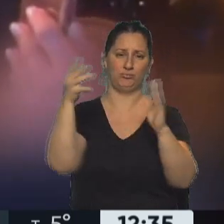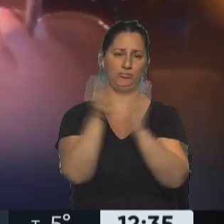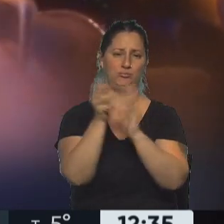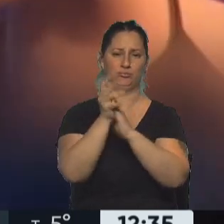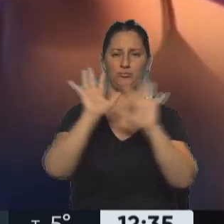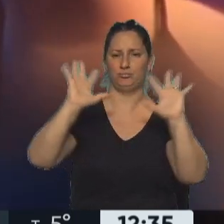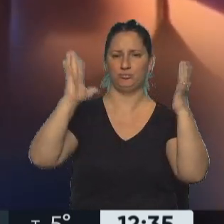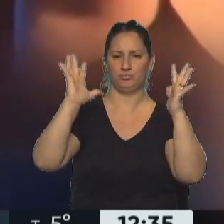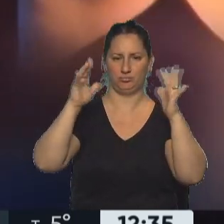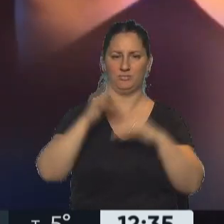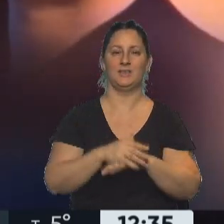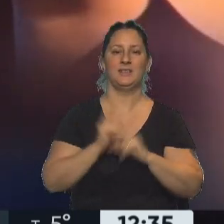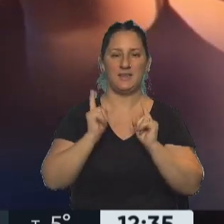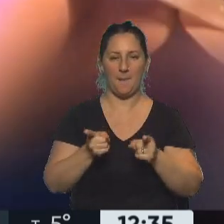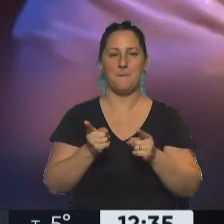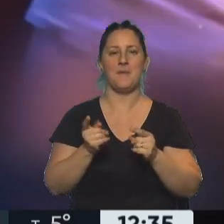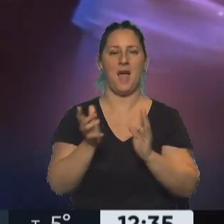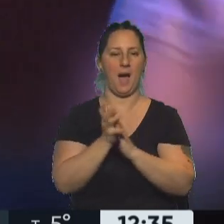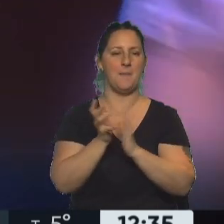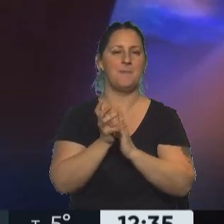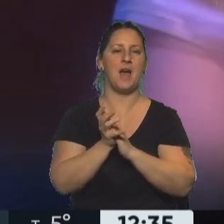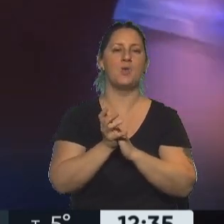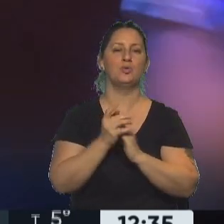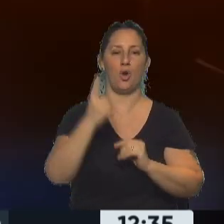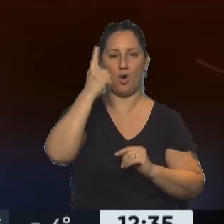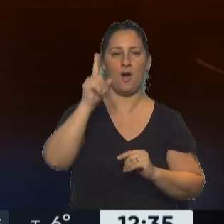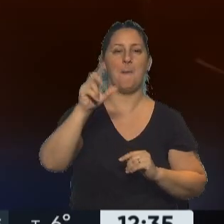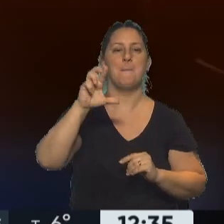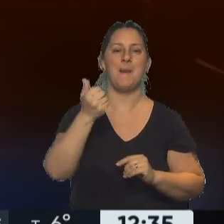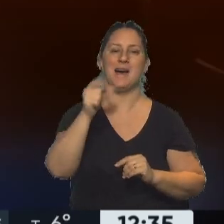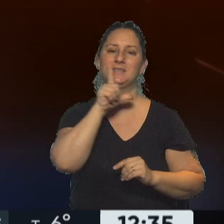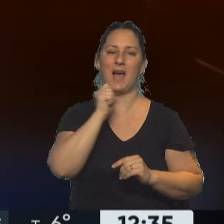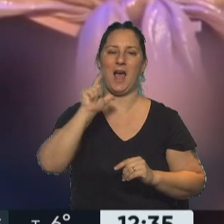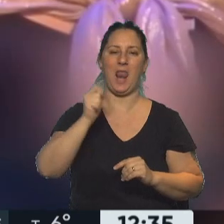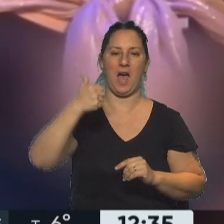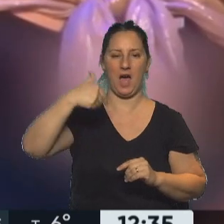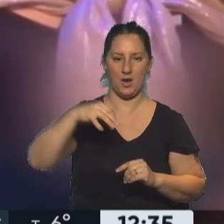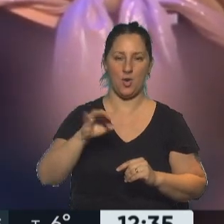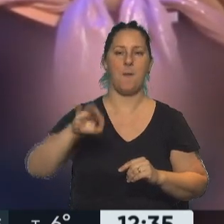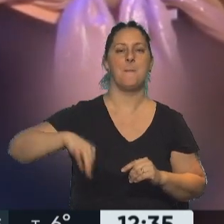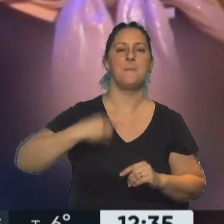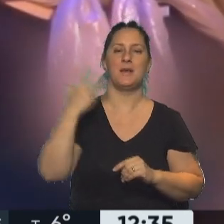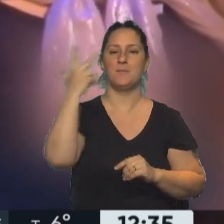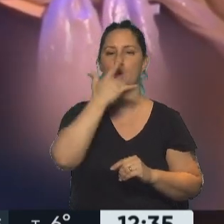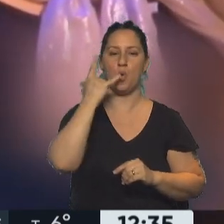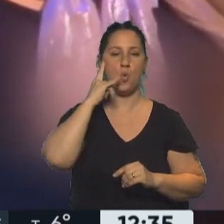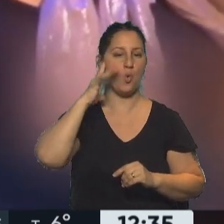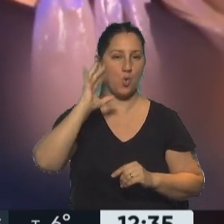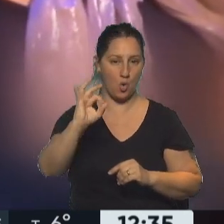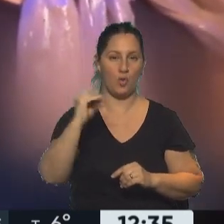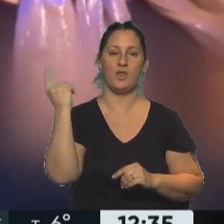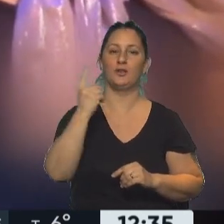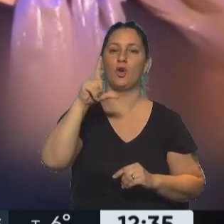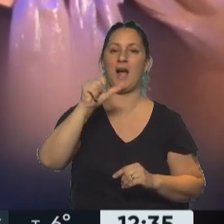para aplaudirlo y también a la vez extender ese aplauso al cielo, a Lino Patalano. Se entregaron los premios Hugo, gran ganador, Come From Away, dirigido por